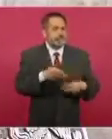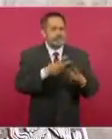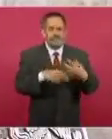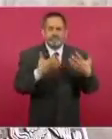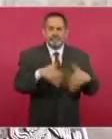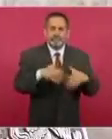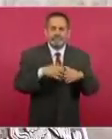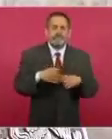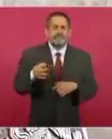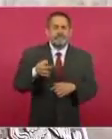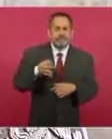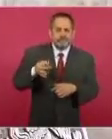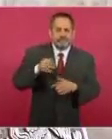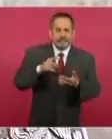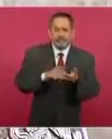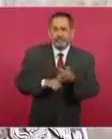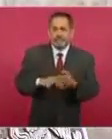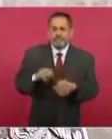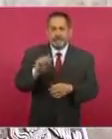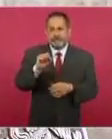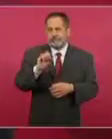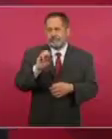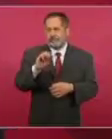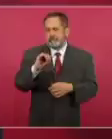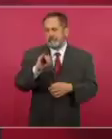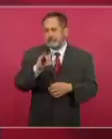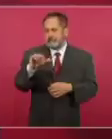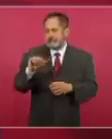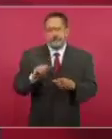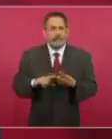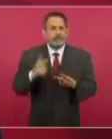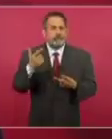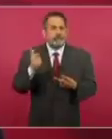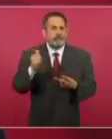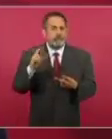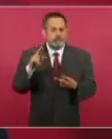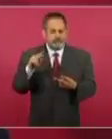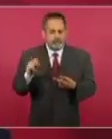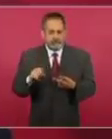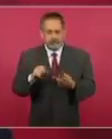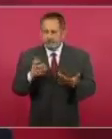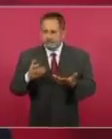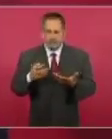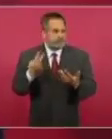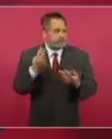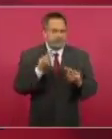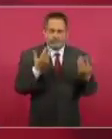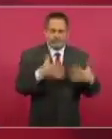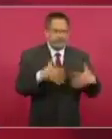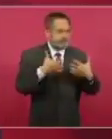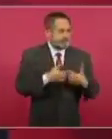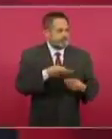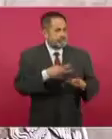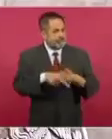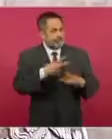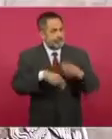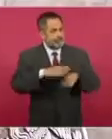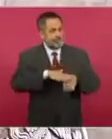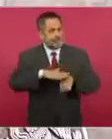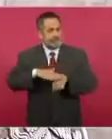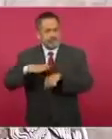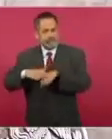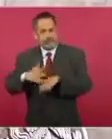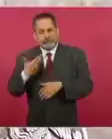en la producción de granos lo estamos presentando a las empresas privadas como otra